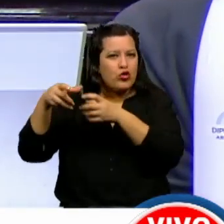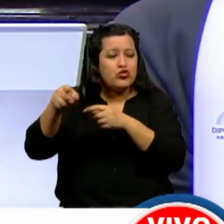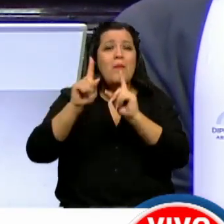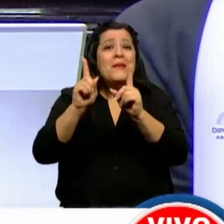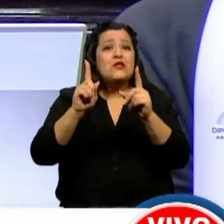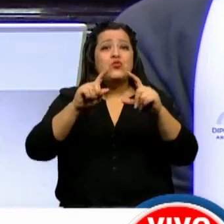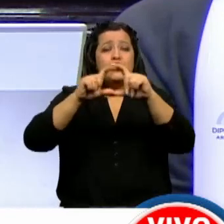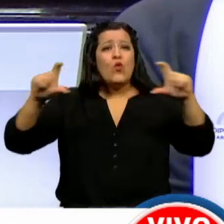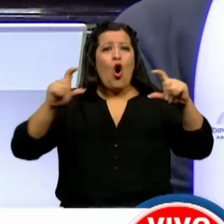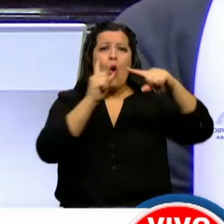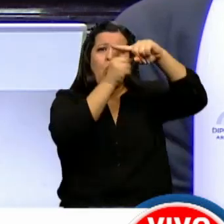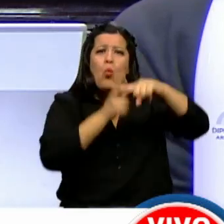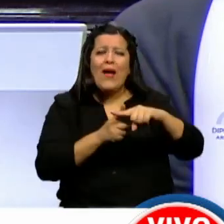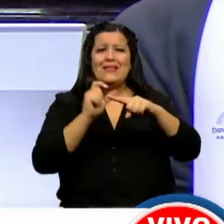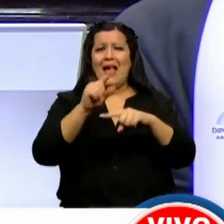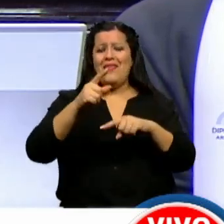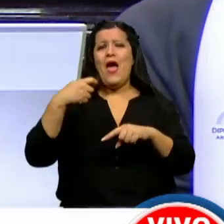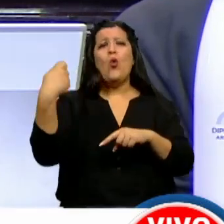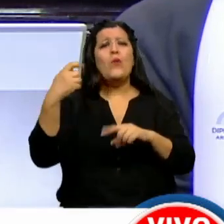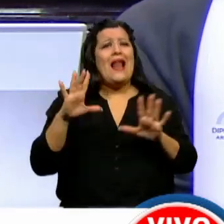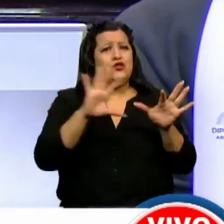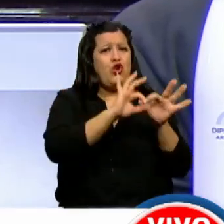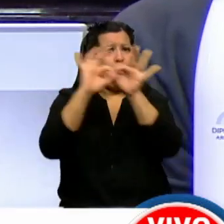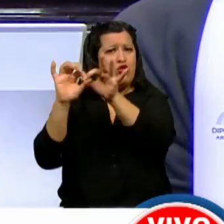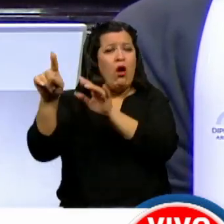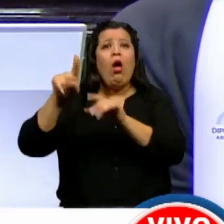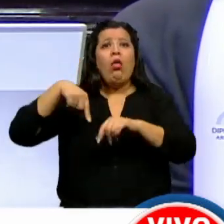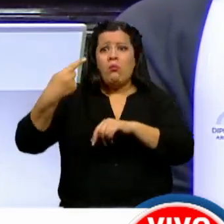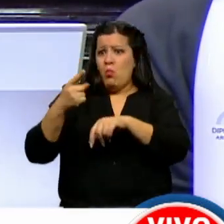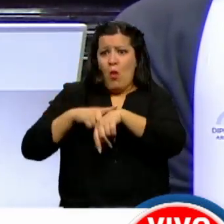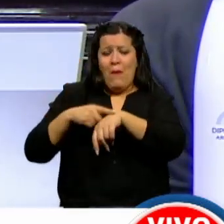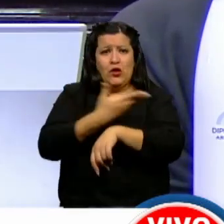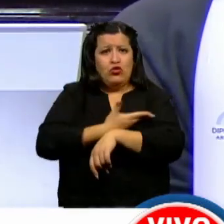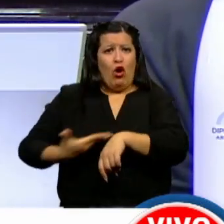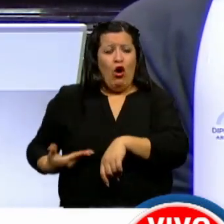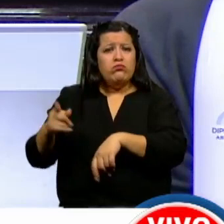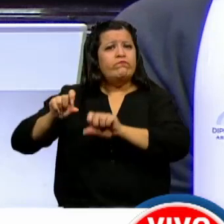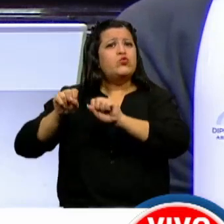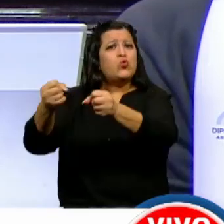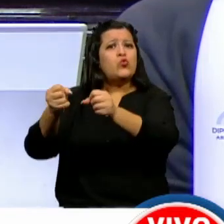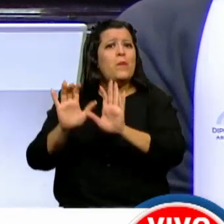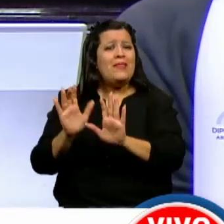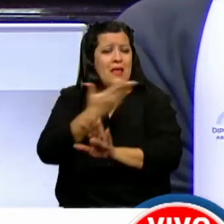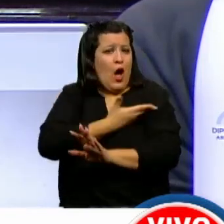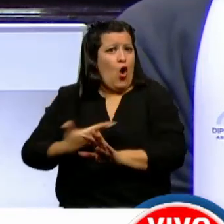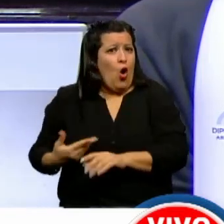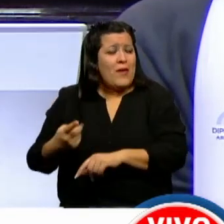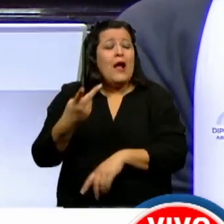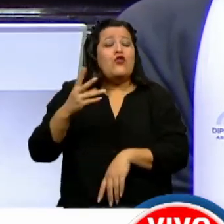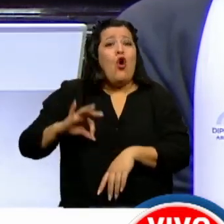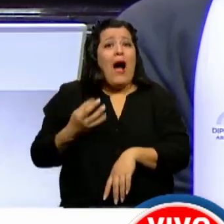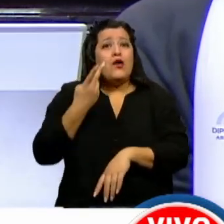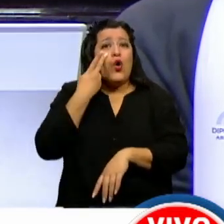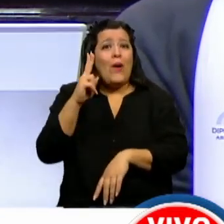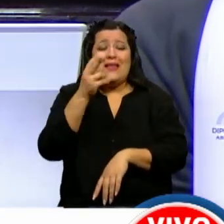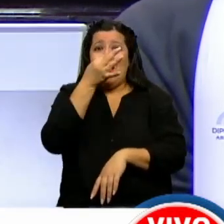la fórmula de movilidad de las jubilaciones, que fue suspendida por este gobierno en el año